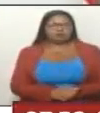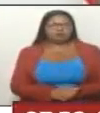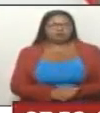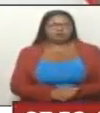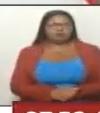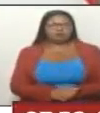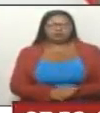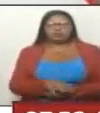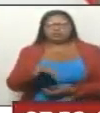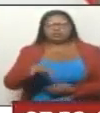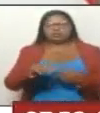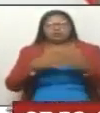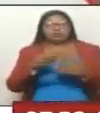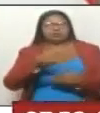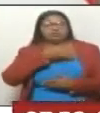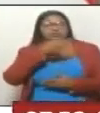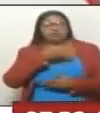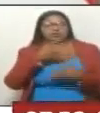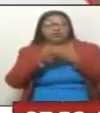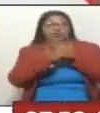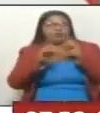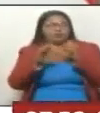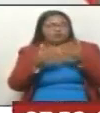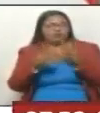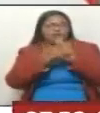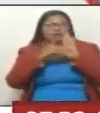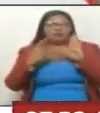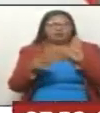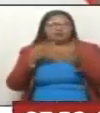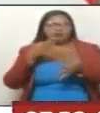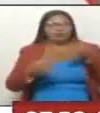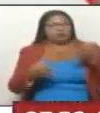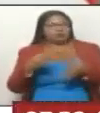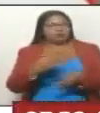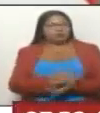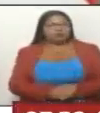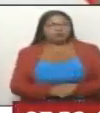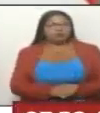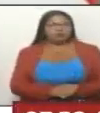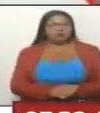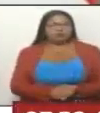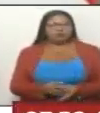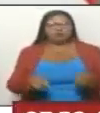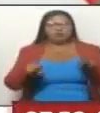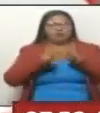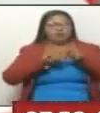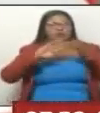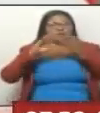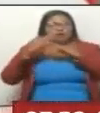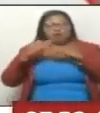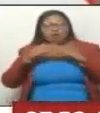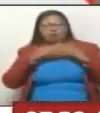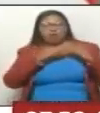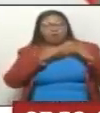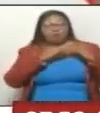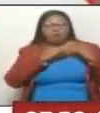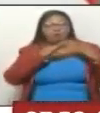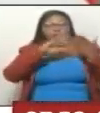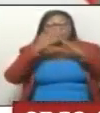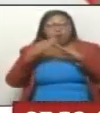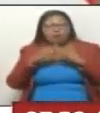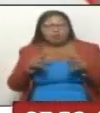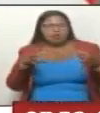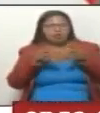el Estado social y democrático de derecho y de justicia, pero también es el Estado de las comunas. Las comunas son un